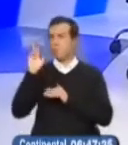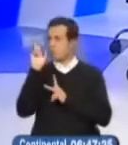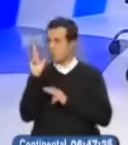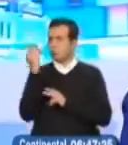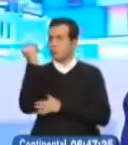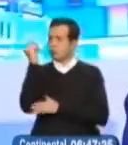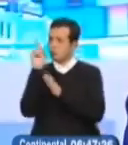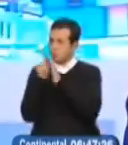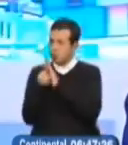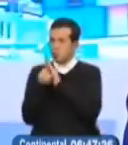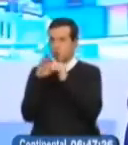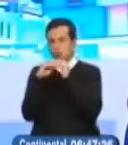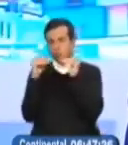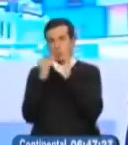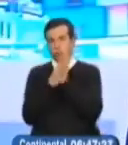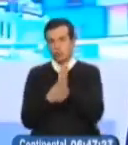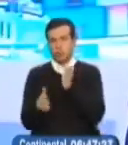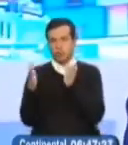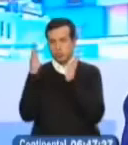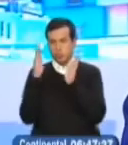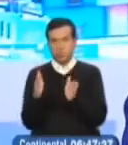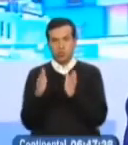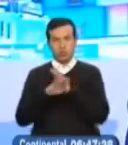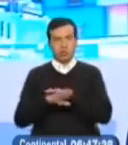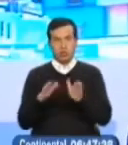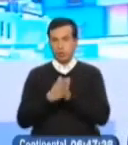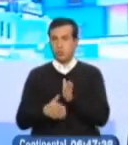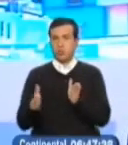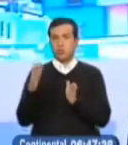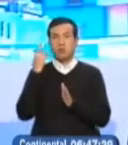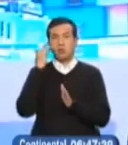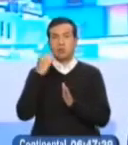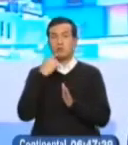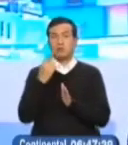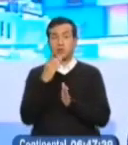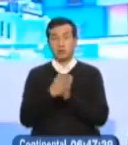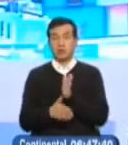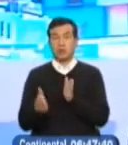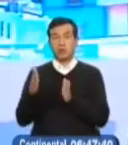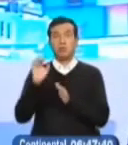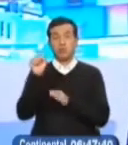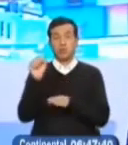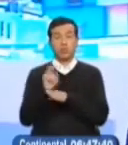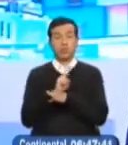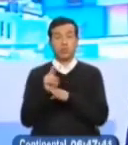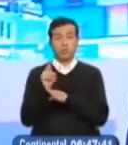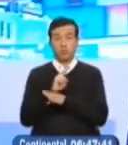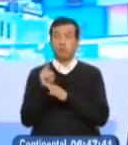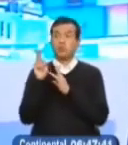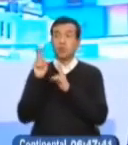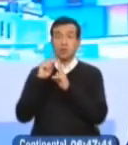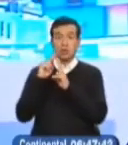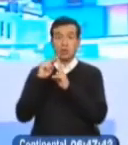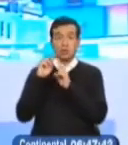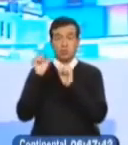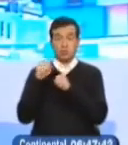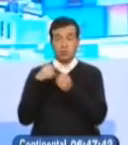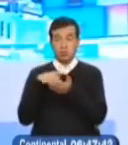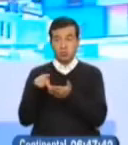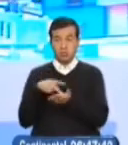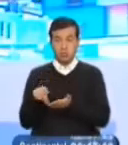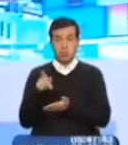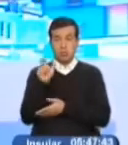tiene validez, curso legal. El Código Monetario establece la posibilidad de utilizar estos medios alternativos de pago. Okay. Así